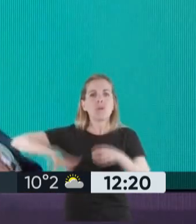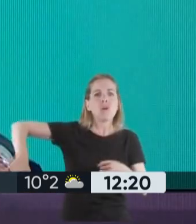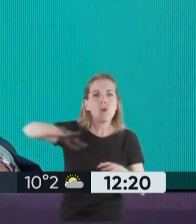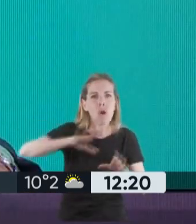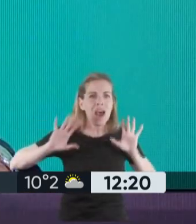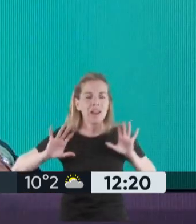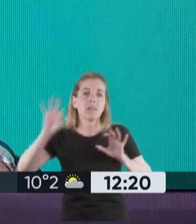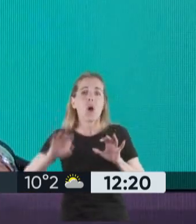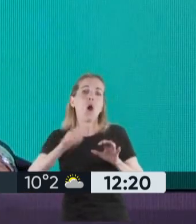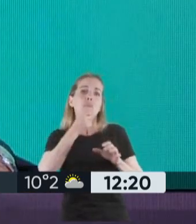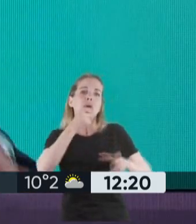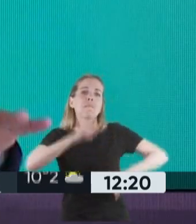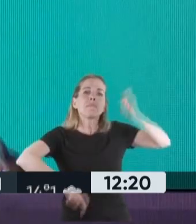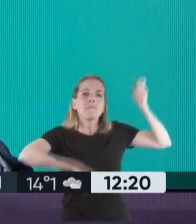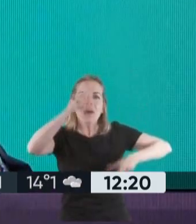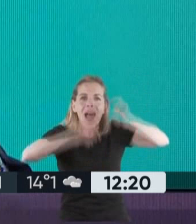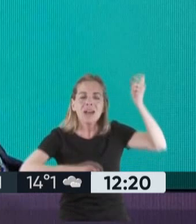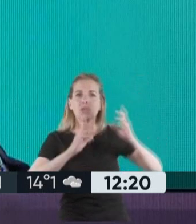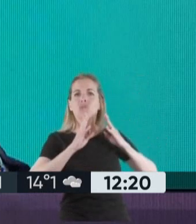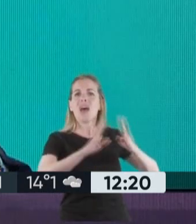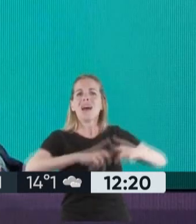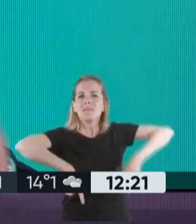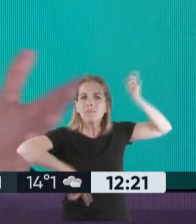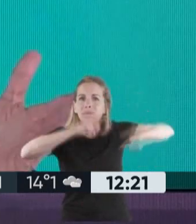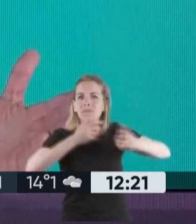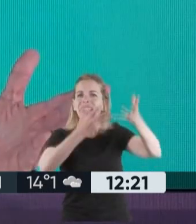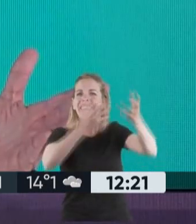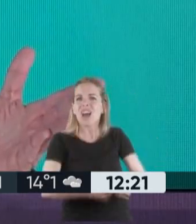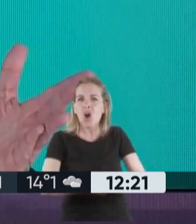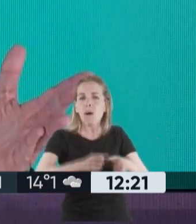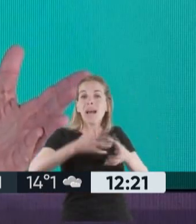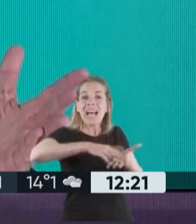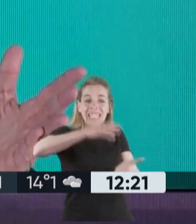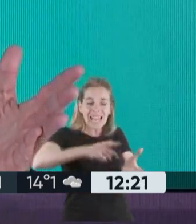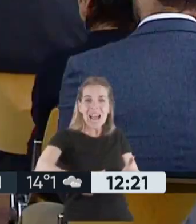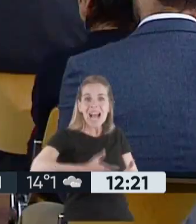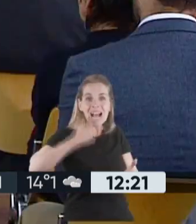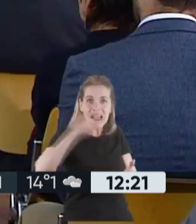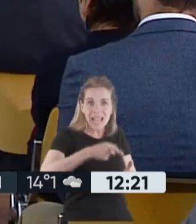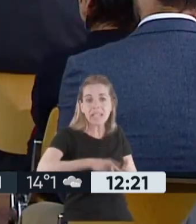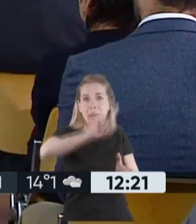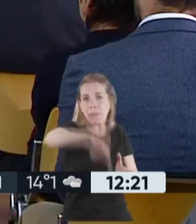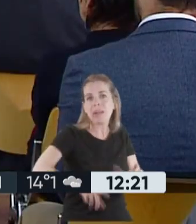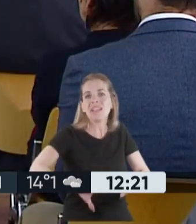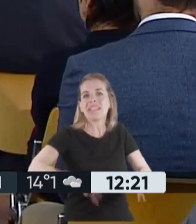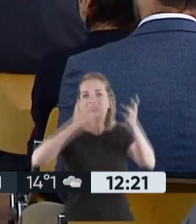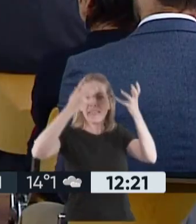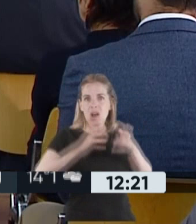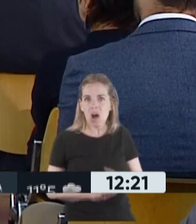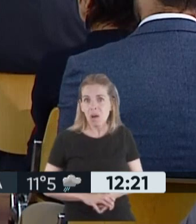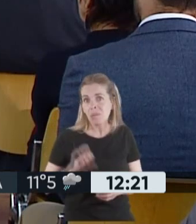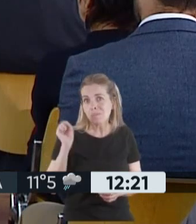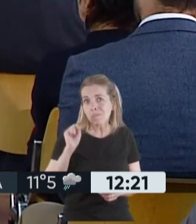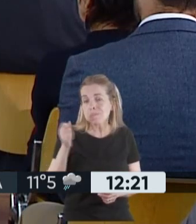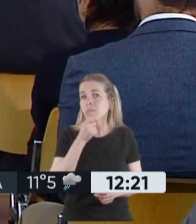Se secan los pastizales, el calor recalienta el piso y empiezan los incendios. Miren lo que nos ha pasado en el